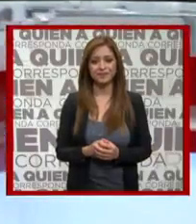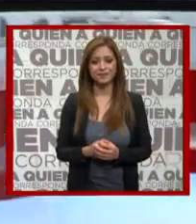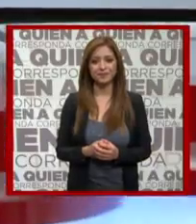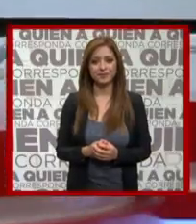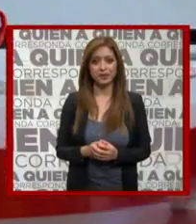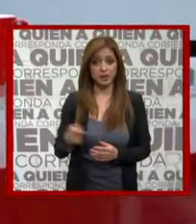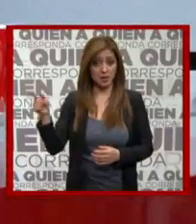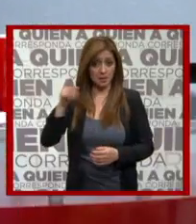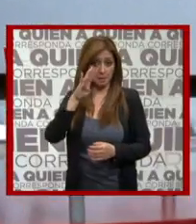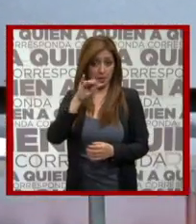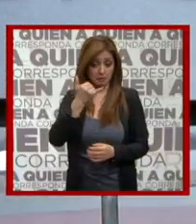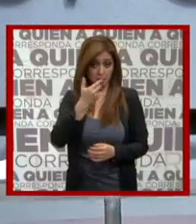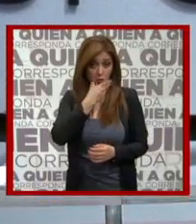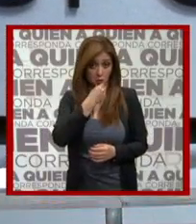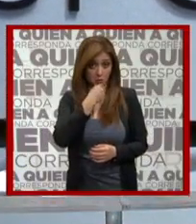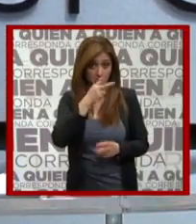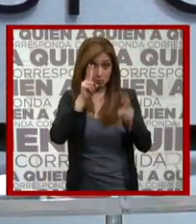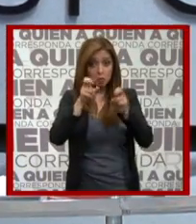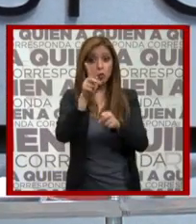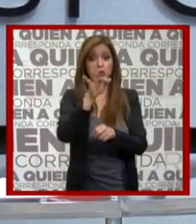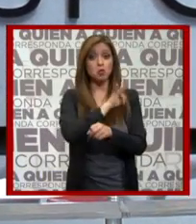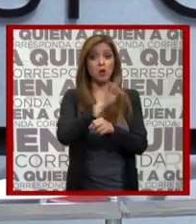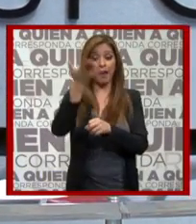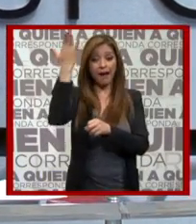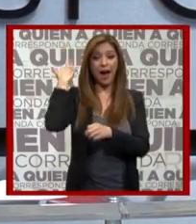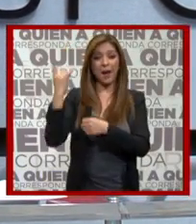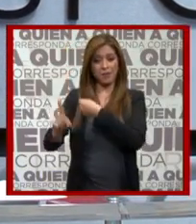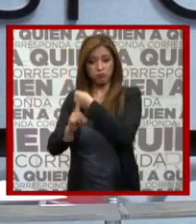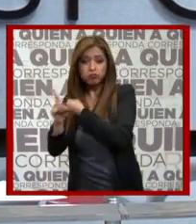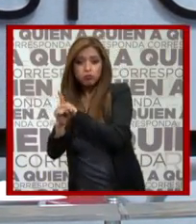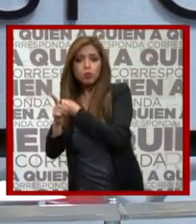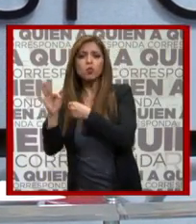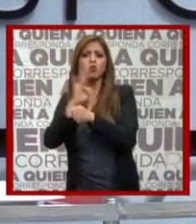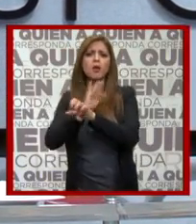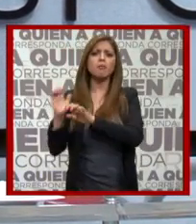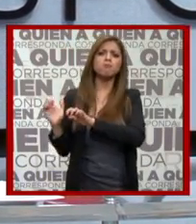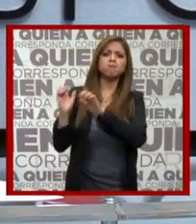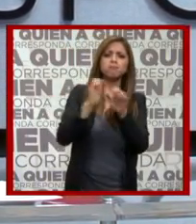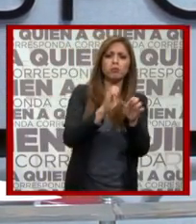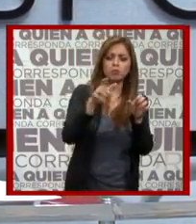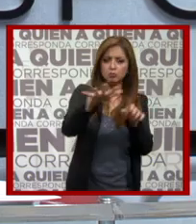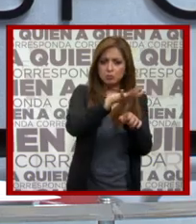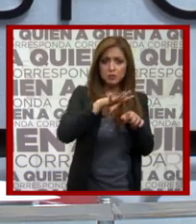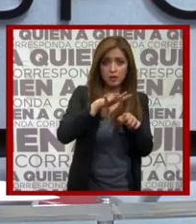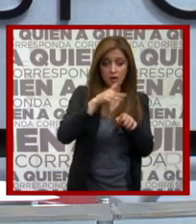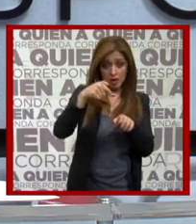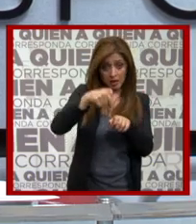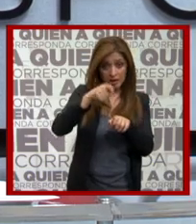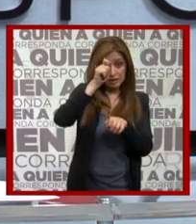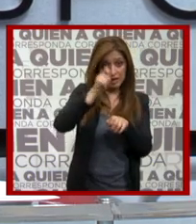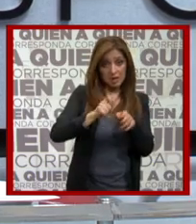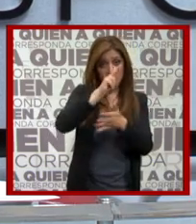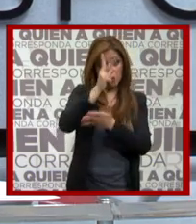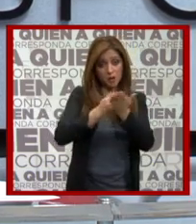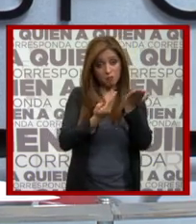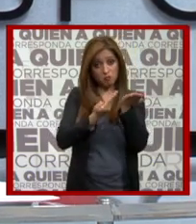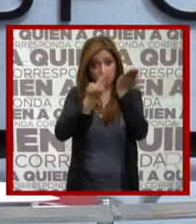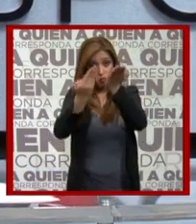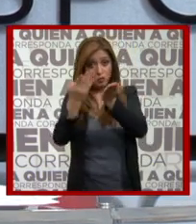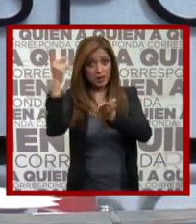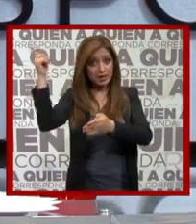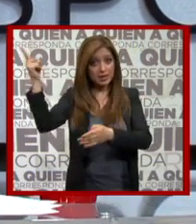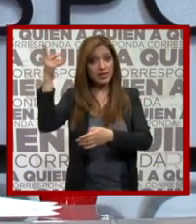El Baby es un ejemplo de que se puede reintegrar a la sociedad quien ha estado en malos pasos. Este es un programa que enviamos hacia la Secretaría de